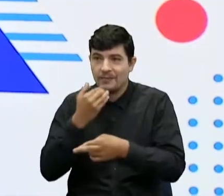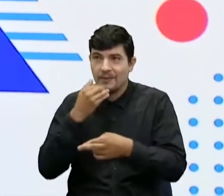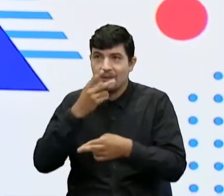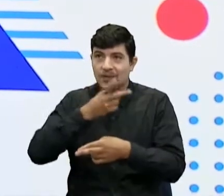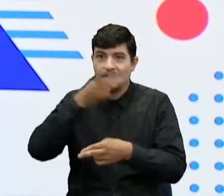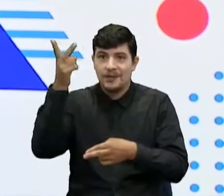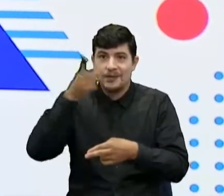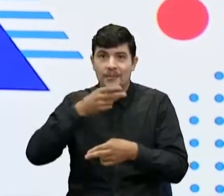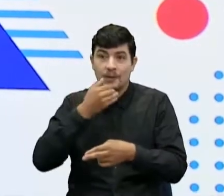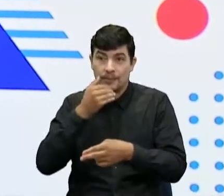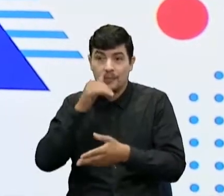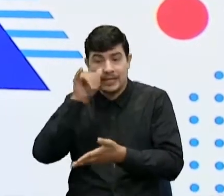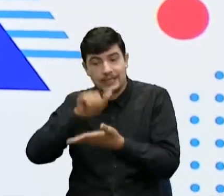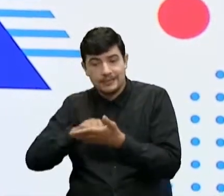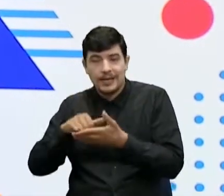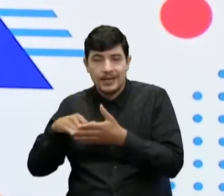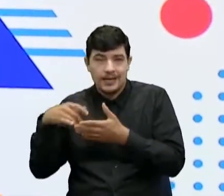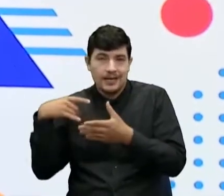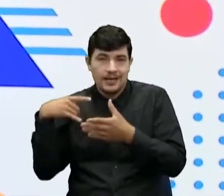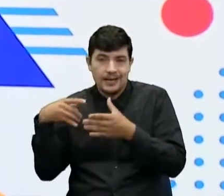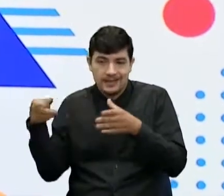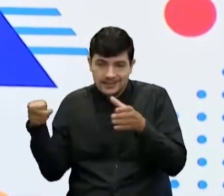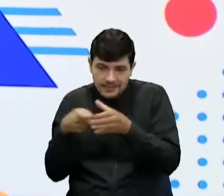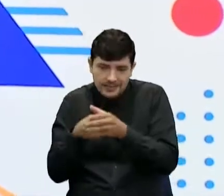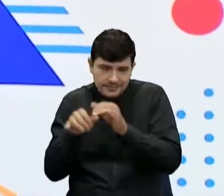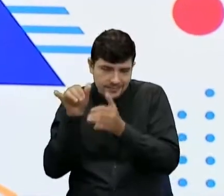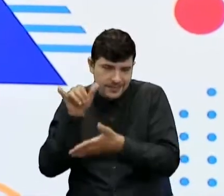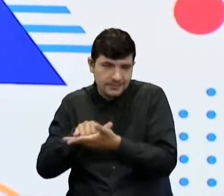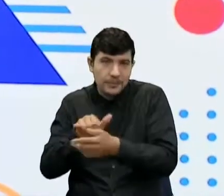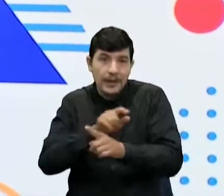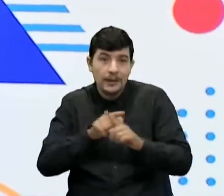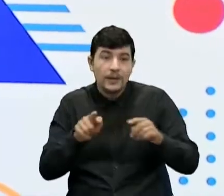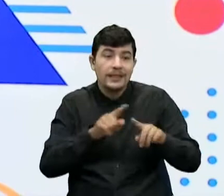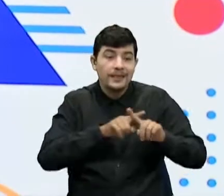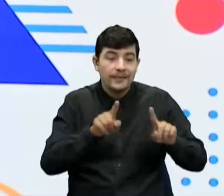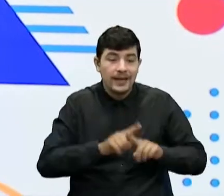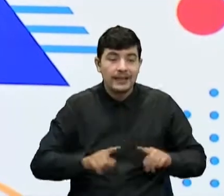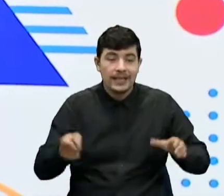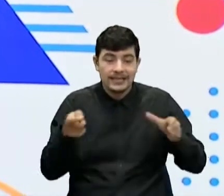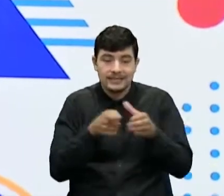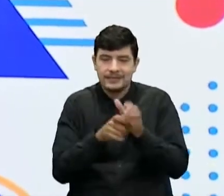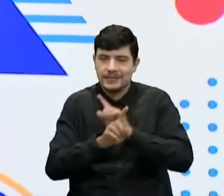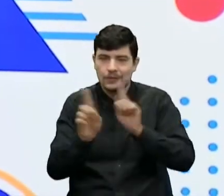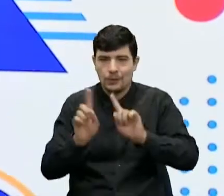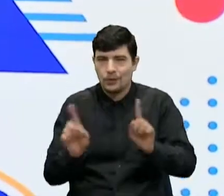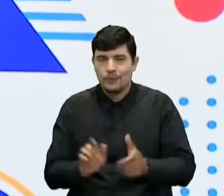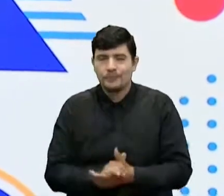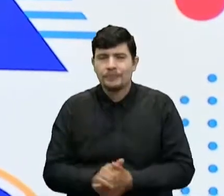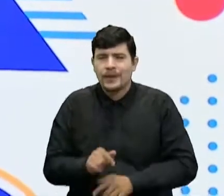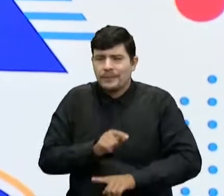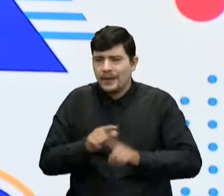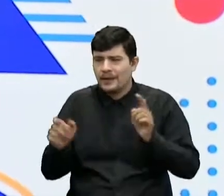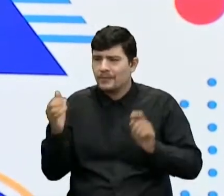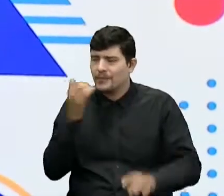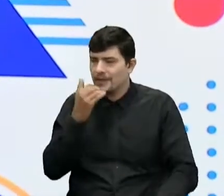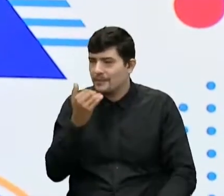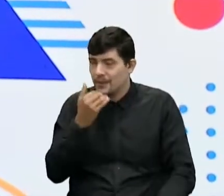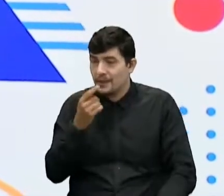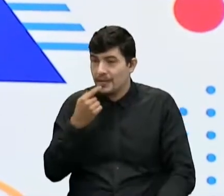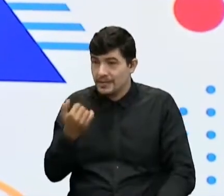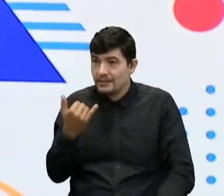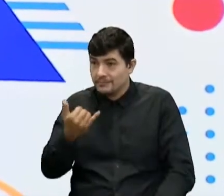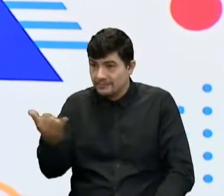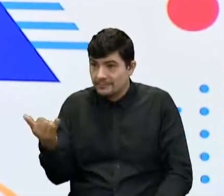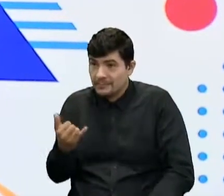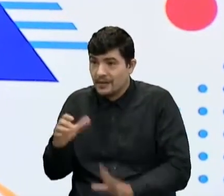Entre... Bueno, si son de la misma especie Obviamente sí Sí Pero si son diferentes no Muy bien Pero pueden Cuando se habla de población